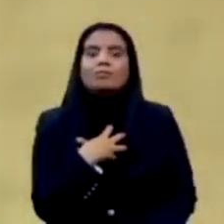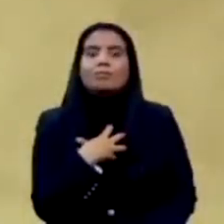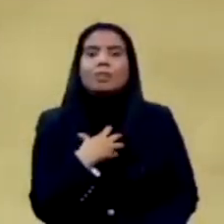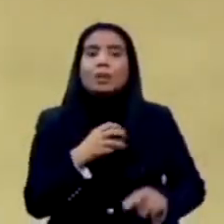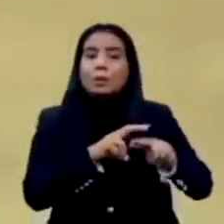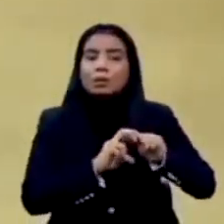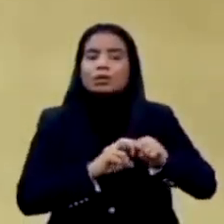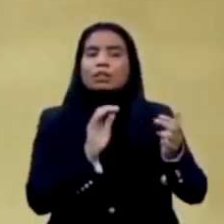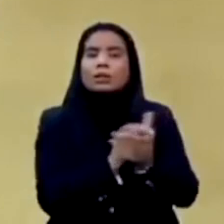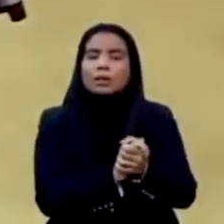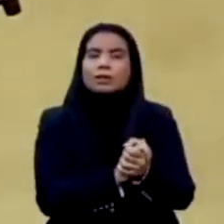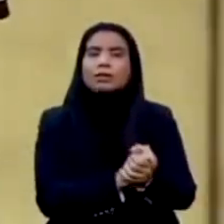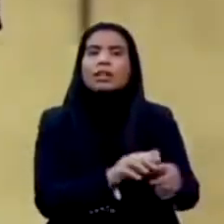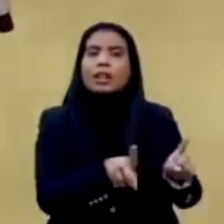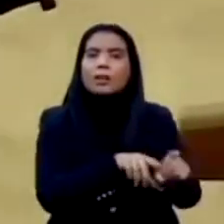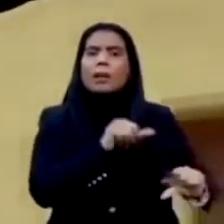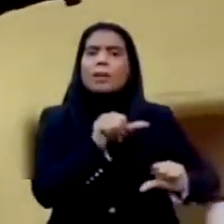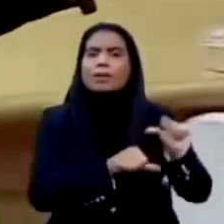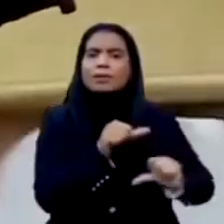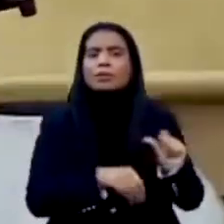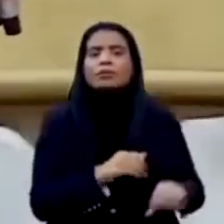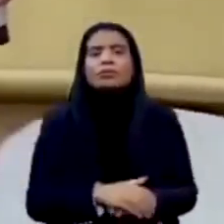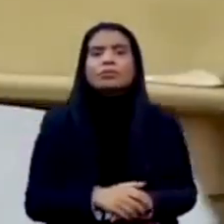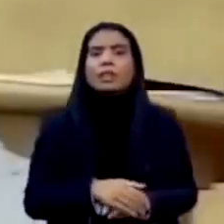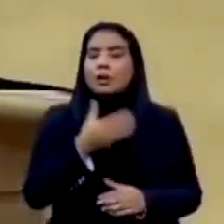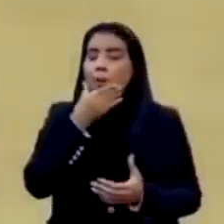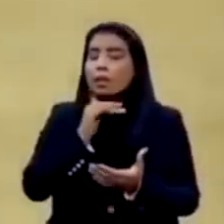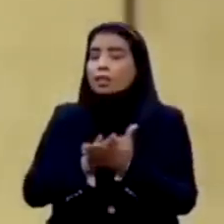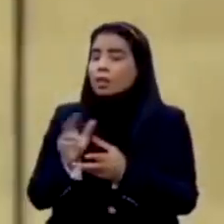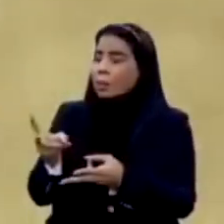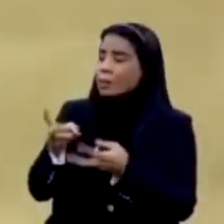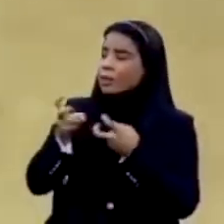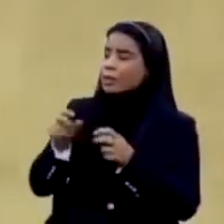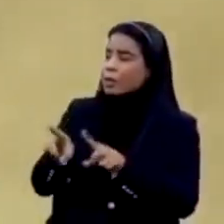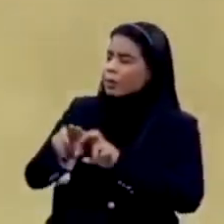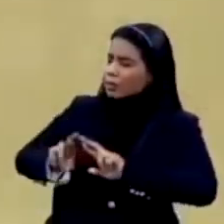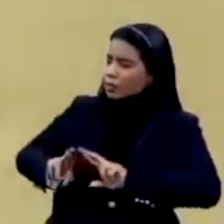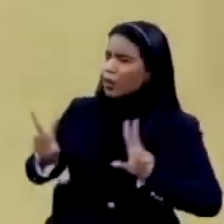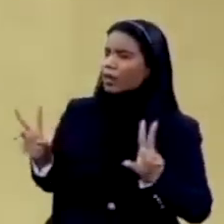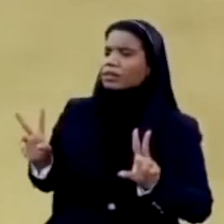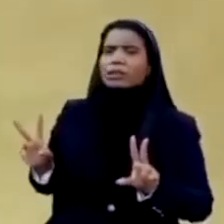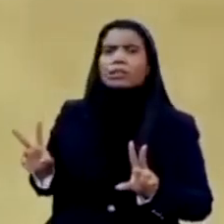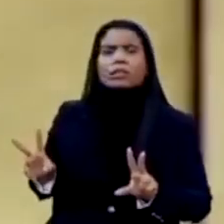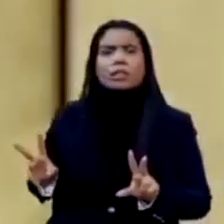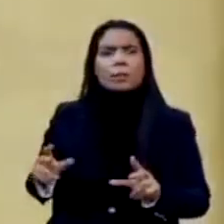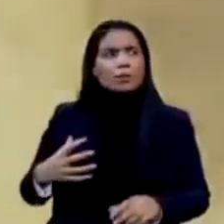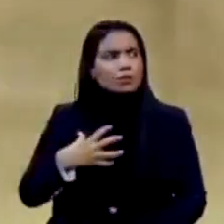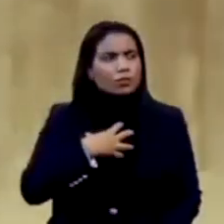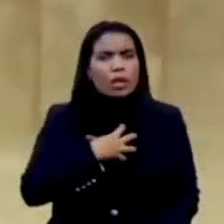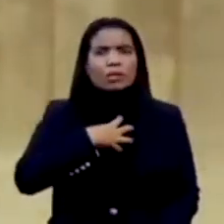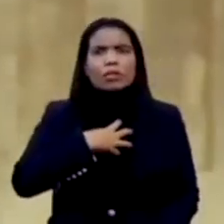tornó una mujer diferente él sólo vio una mujer diferente cuando él también se tornó diferente